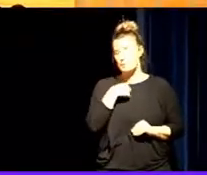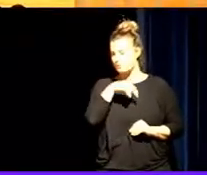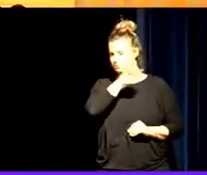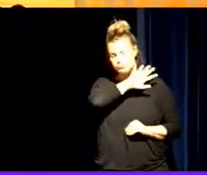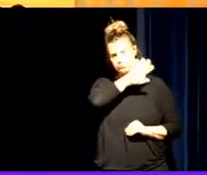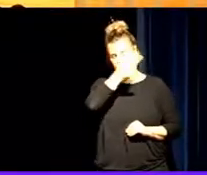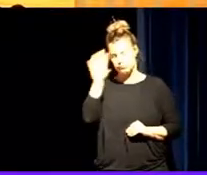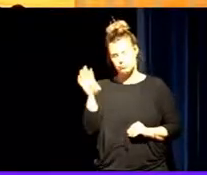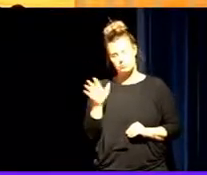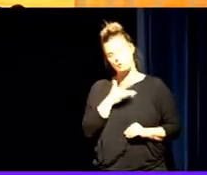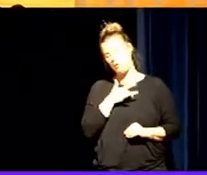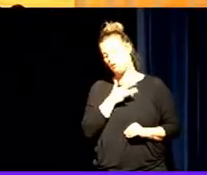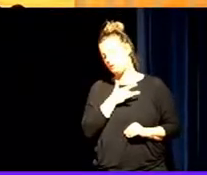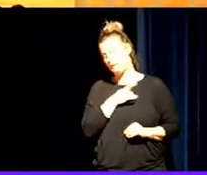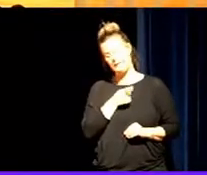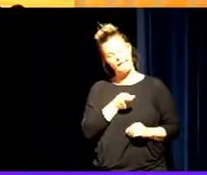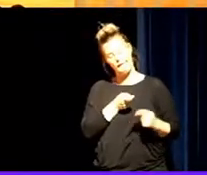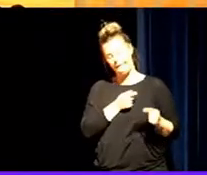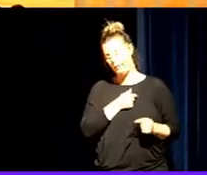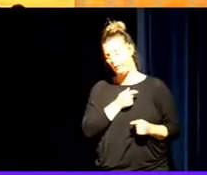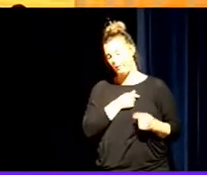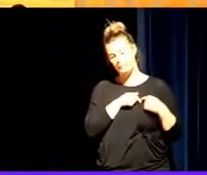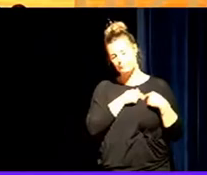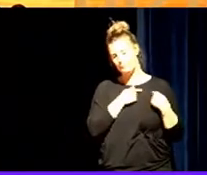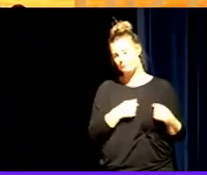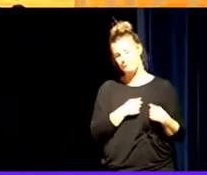tocado así en el corazón, con el esto de...